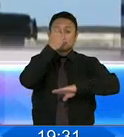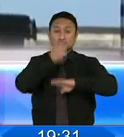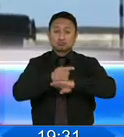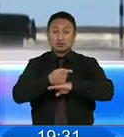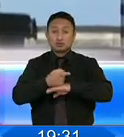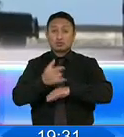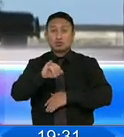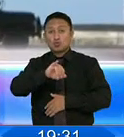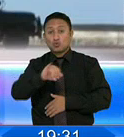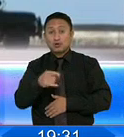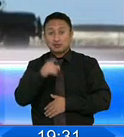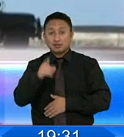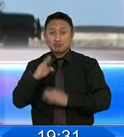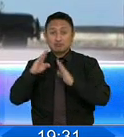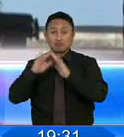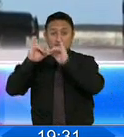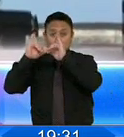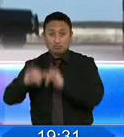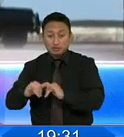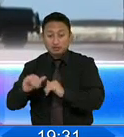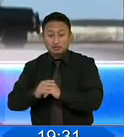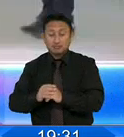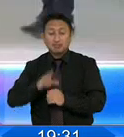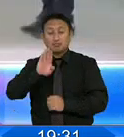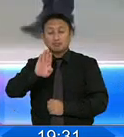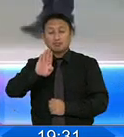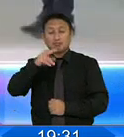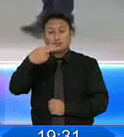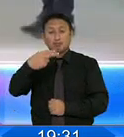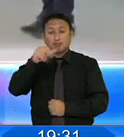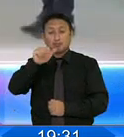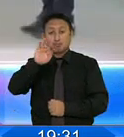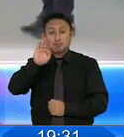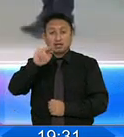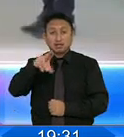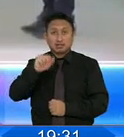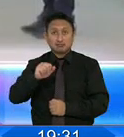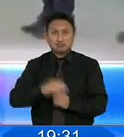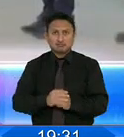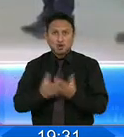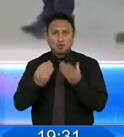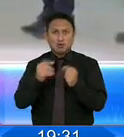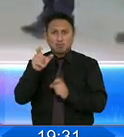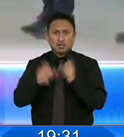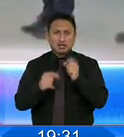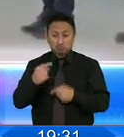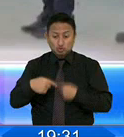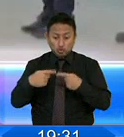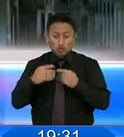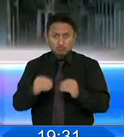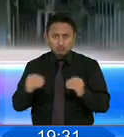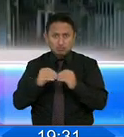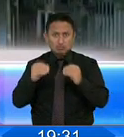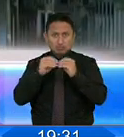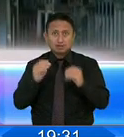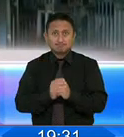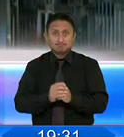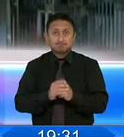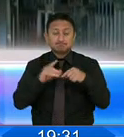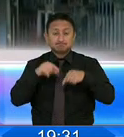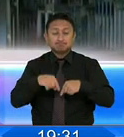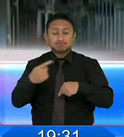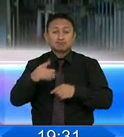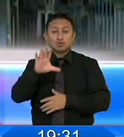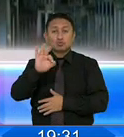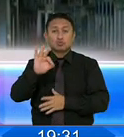este jueves, específicamente en la ciudad de La Habana. Esto debido al alarmante aumento de casos diarios de COVID-19, medida que regirá desde las 9